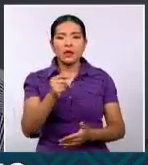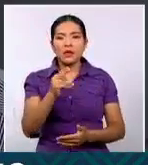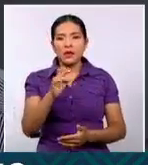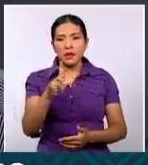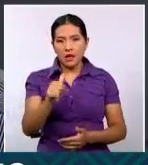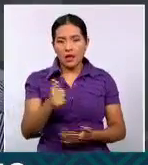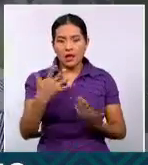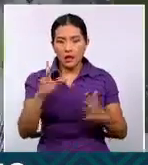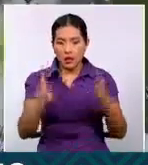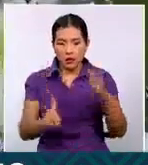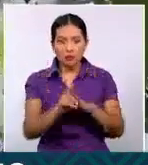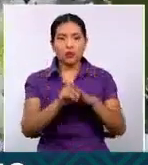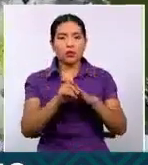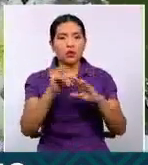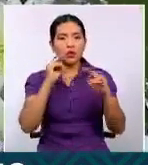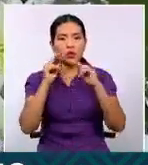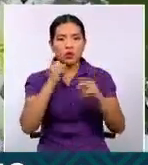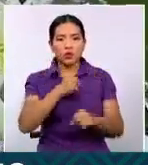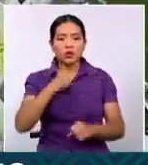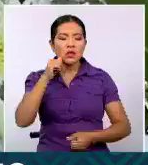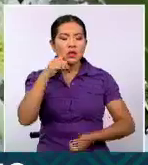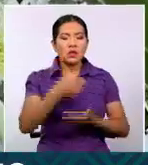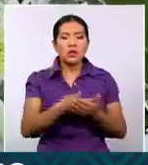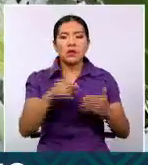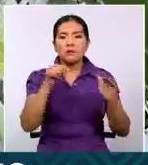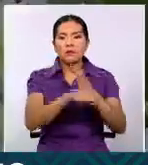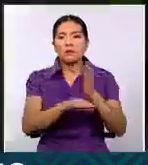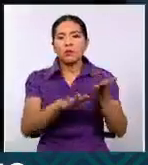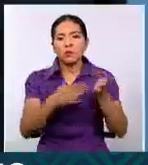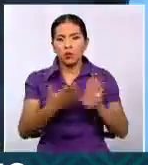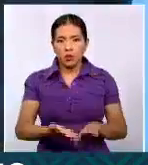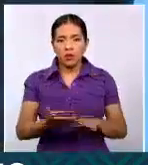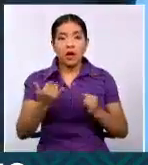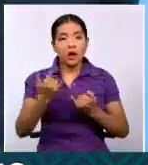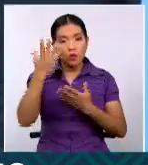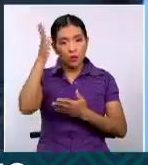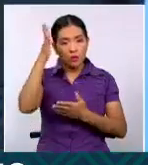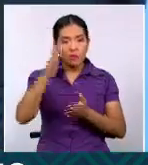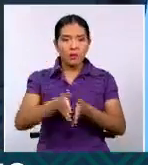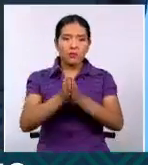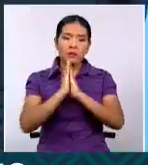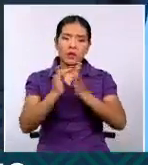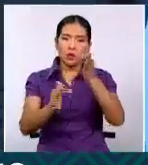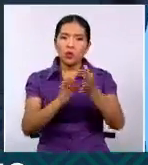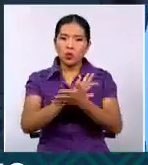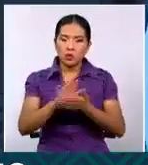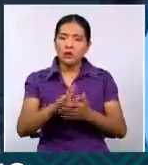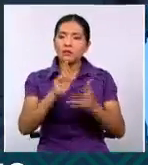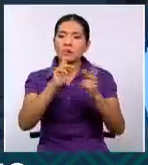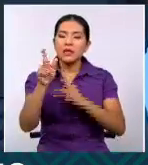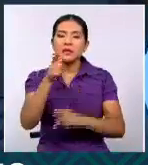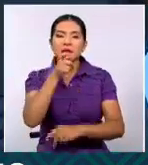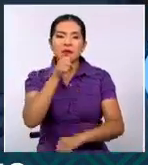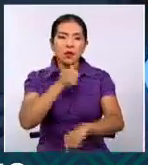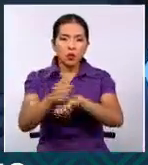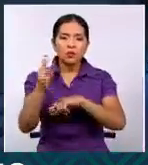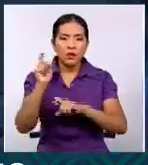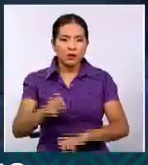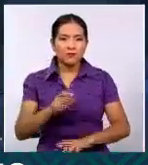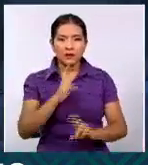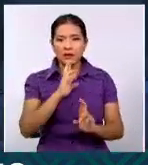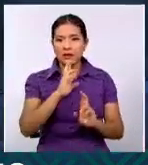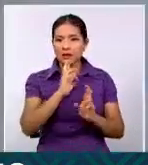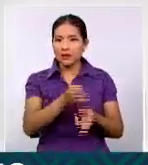de conocer la lamentable noticia de la muerte de su hija. Lo único que pide es justicia y que los autores respondan por este hecho.